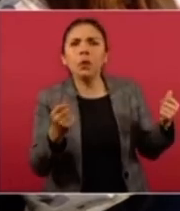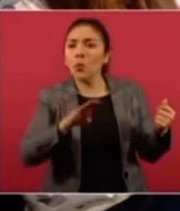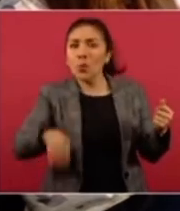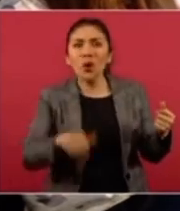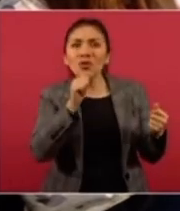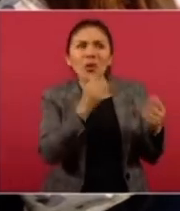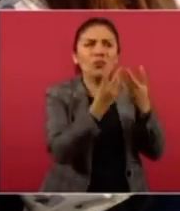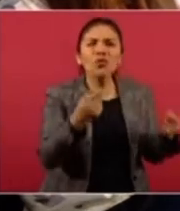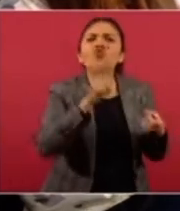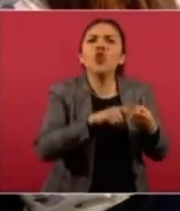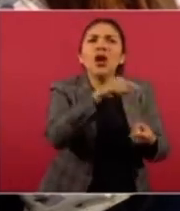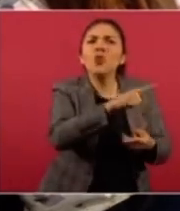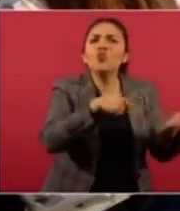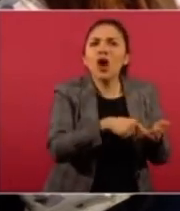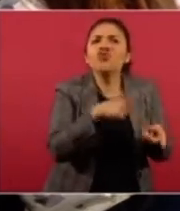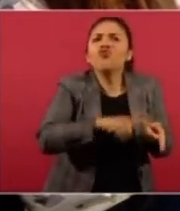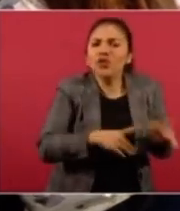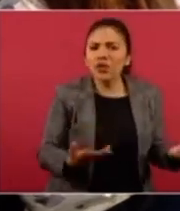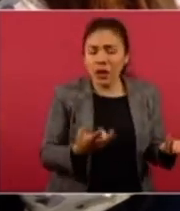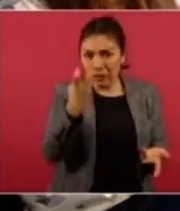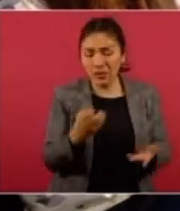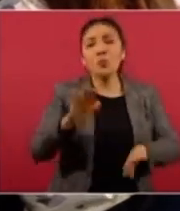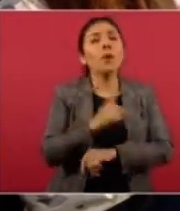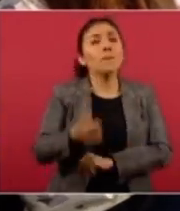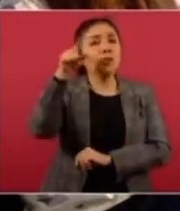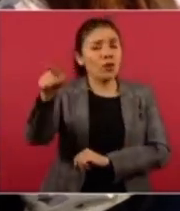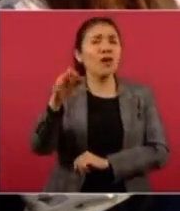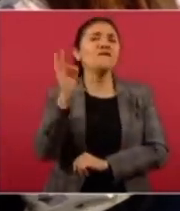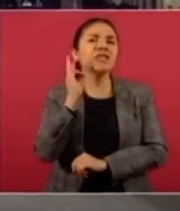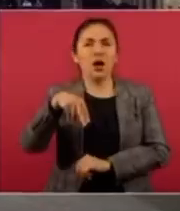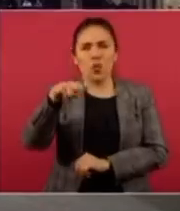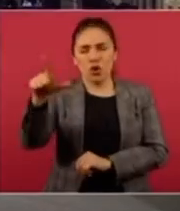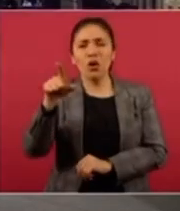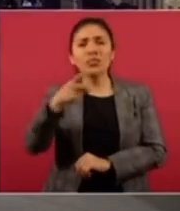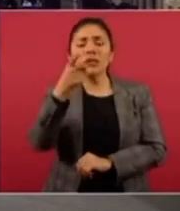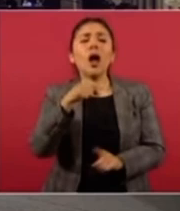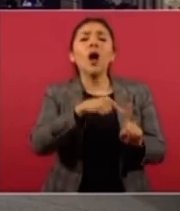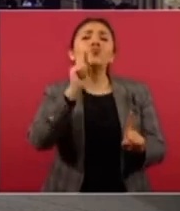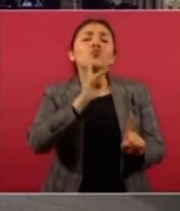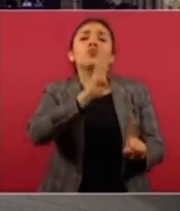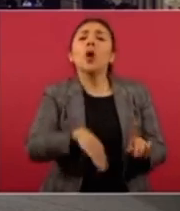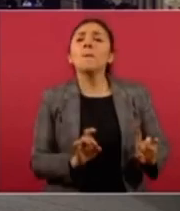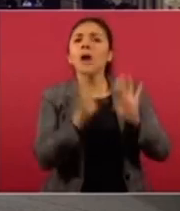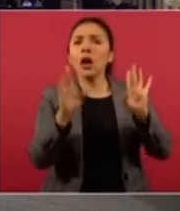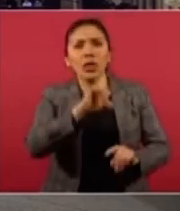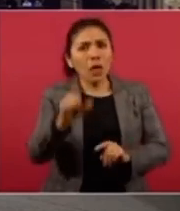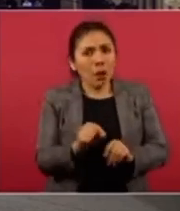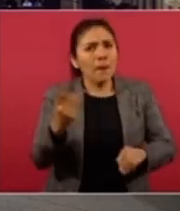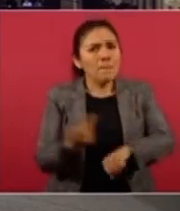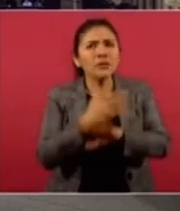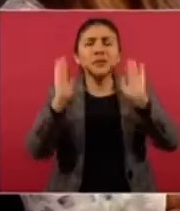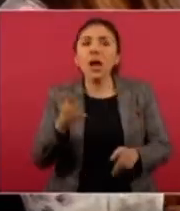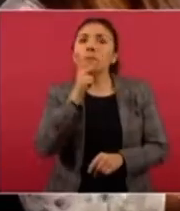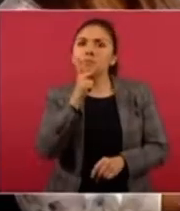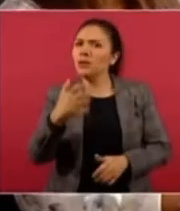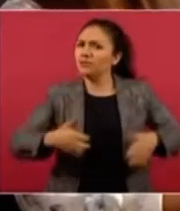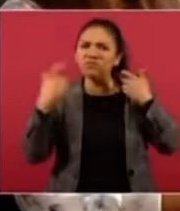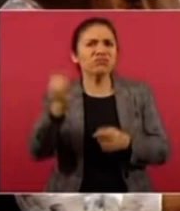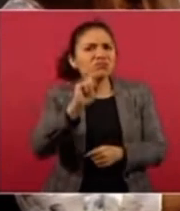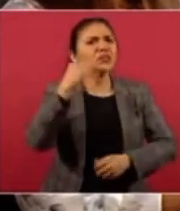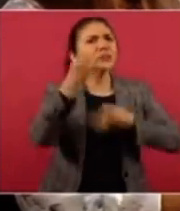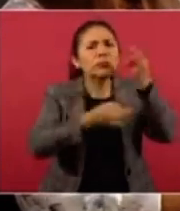muerte. Y justamente, presidente, pues traer también el nombre de Bani, que en un principio la Fiscalía de Nuevo León había dicho que murió de una muerte accidental y sin embargo tuvo que pasar a hacer toda una campaña, su papá,